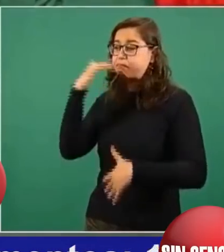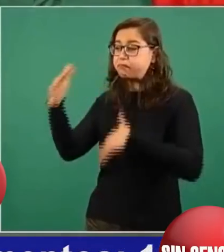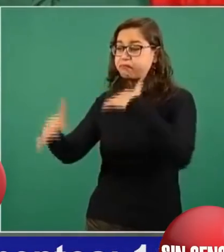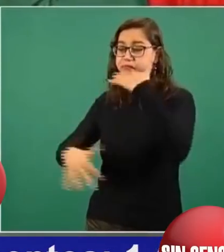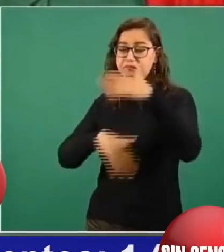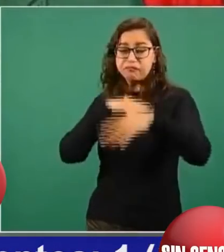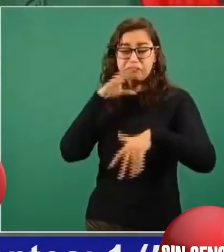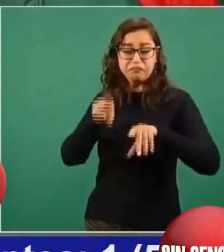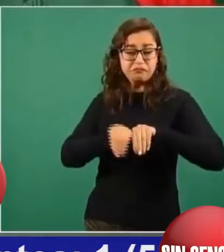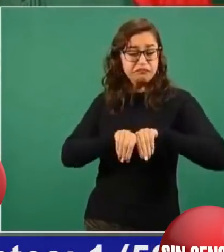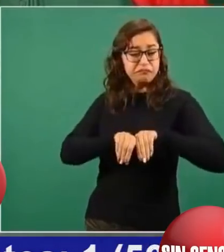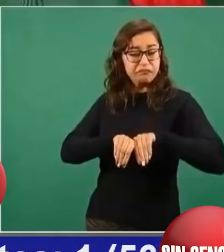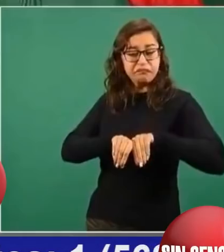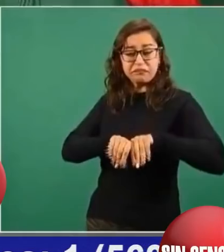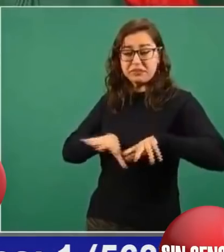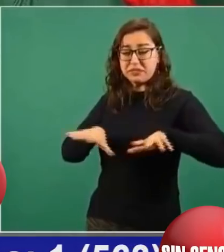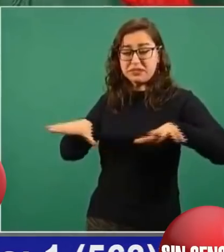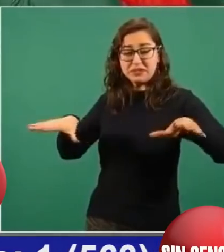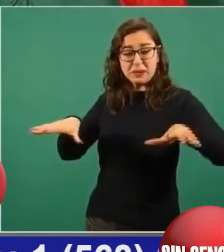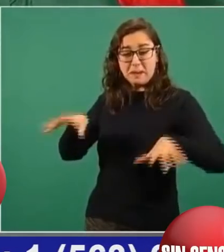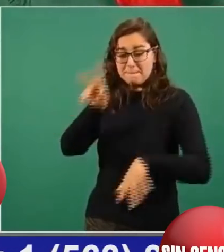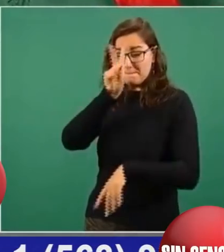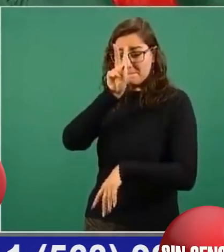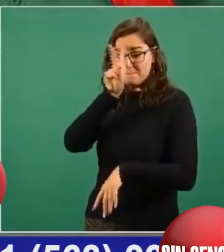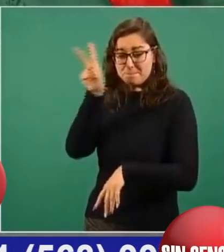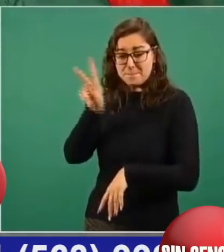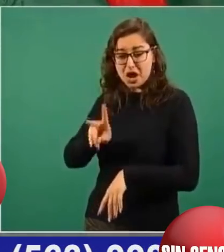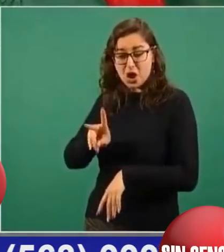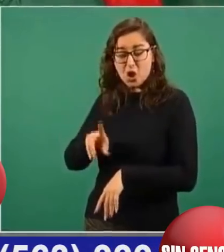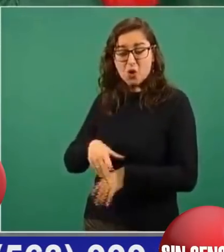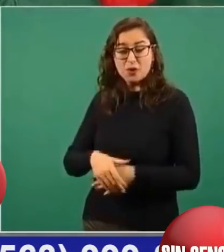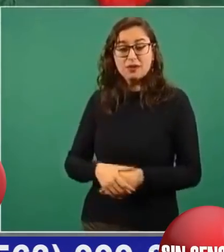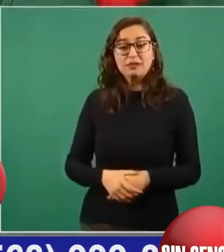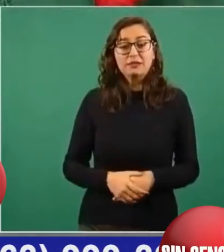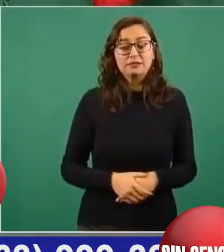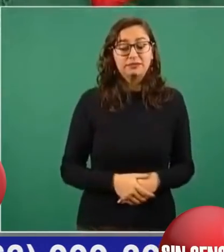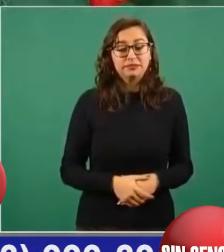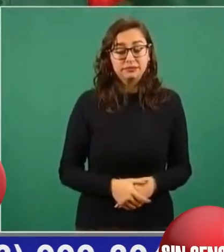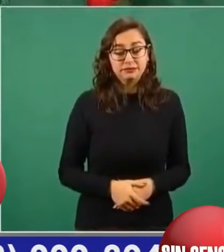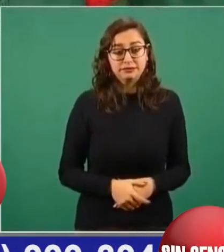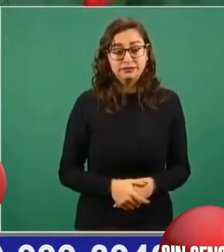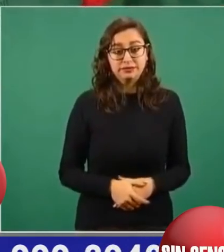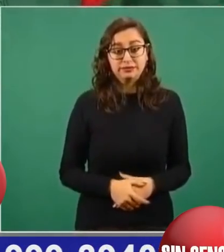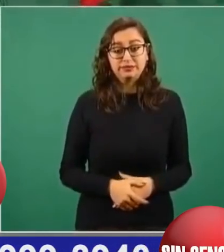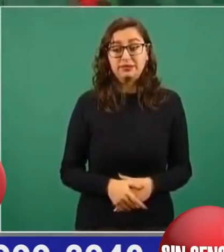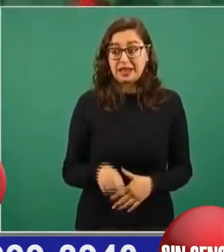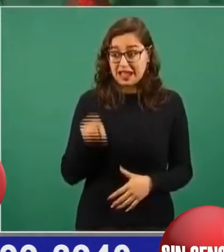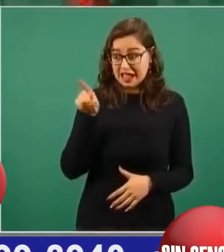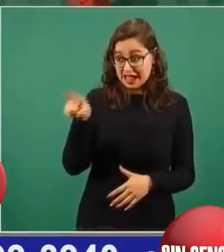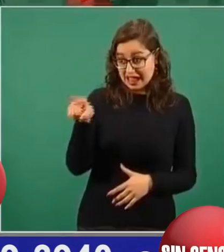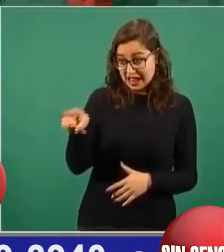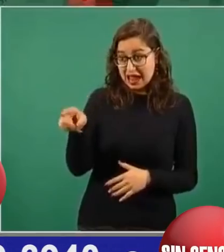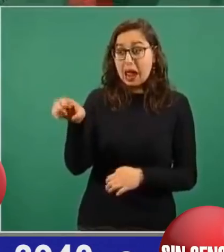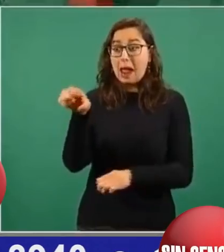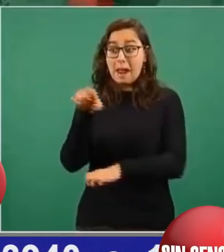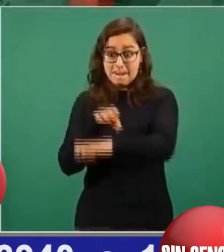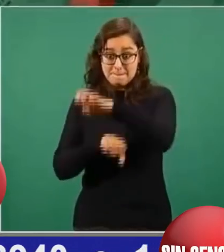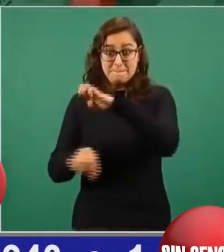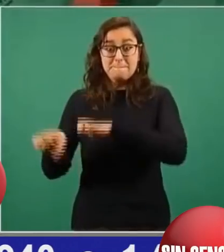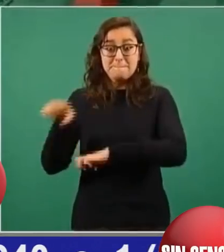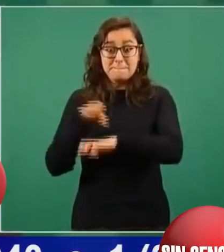a todos. Recuerdo que este organismo presentó su dictamen en